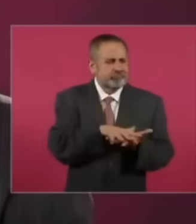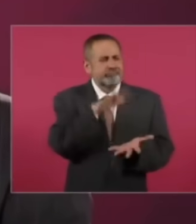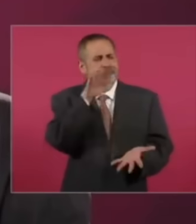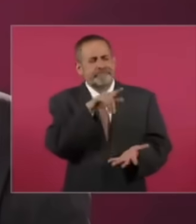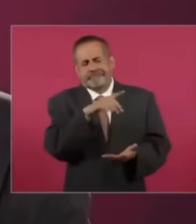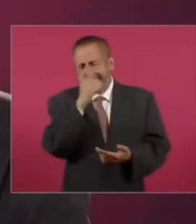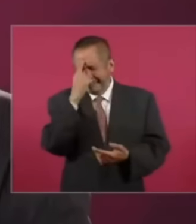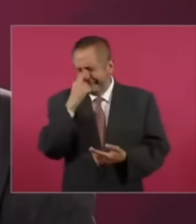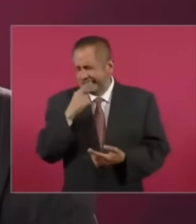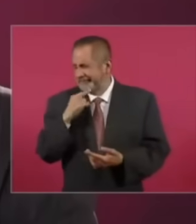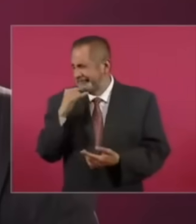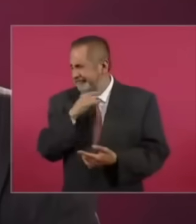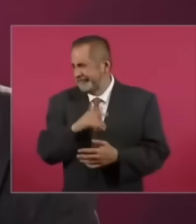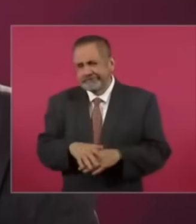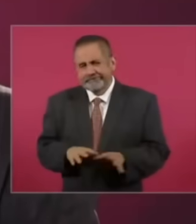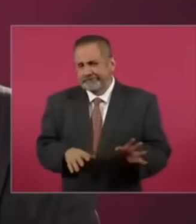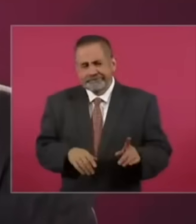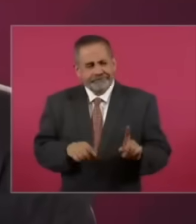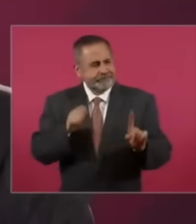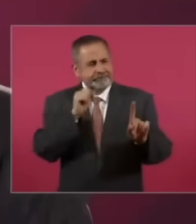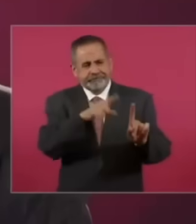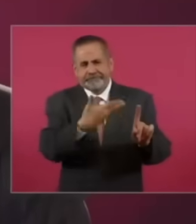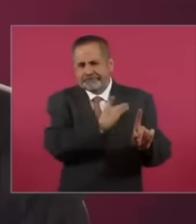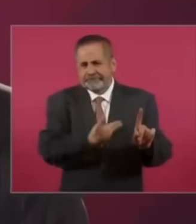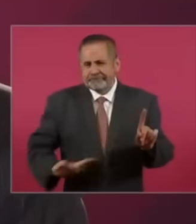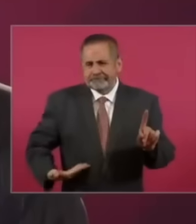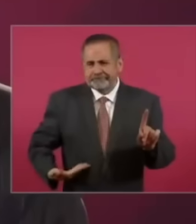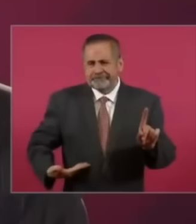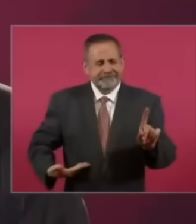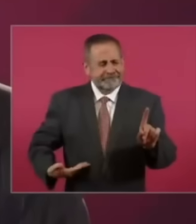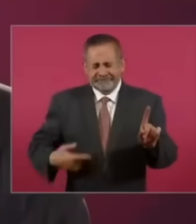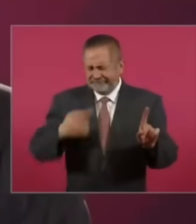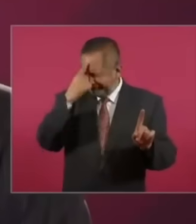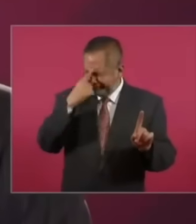mayoría Y en este caso de la presidenta